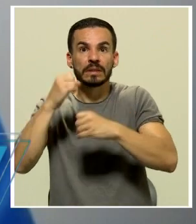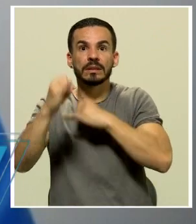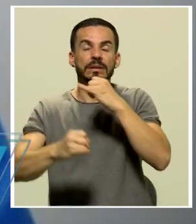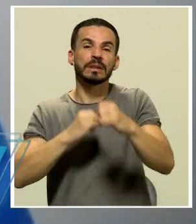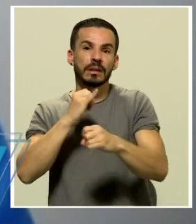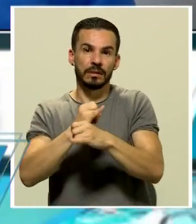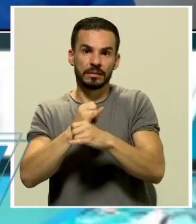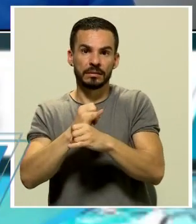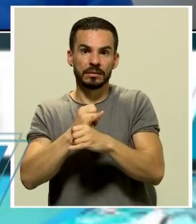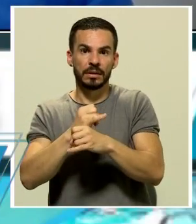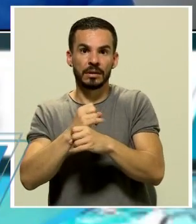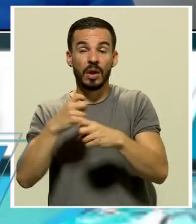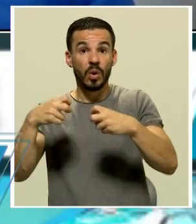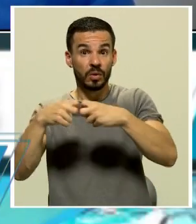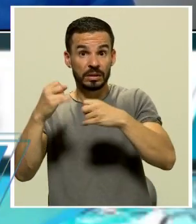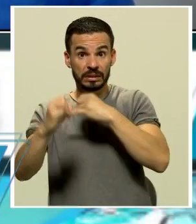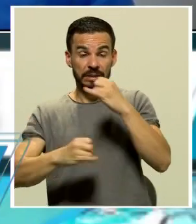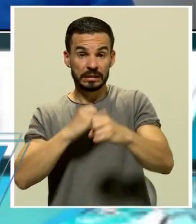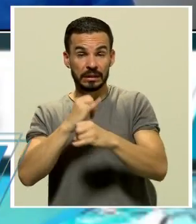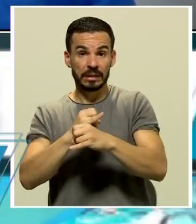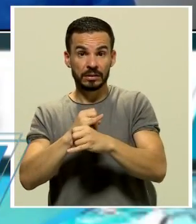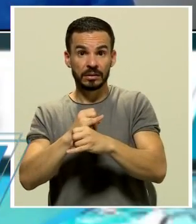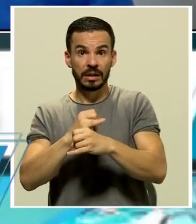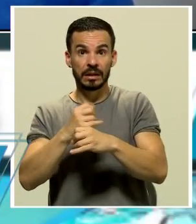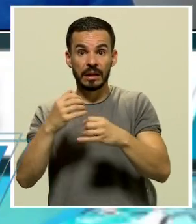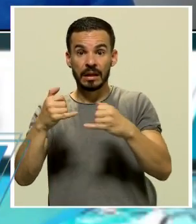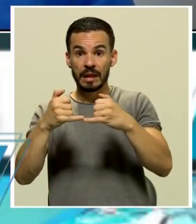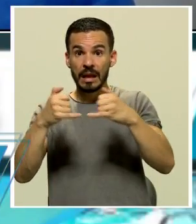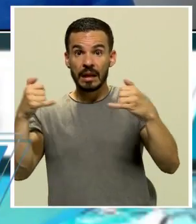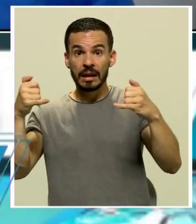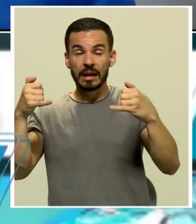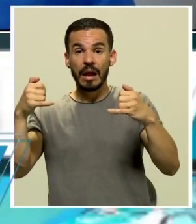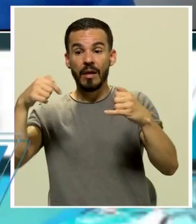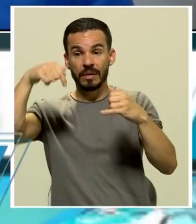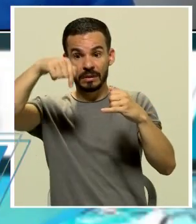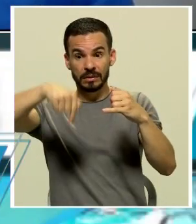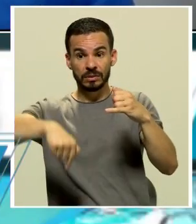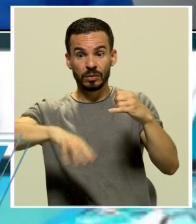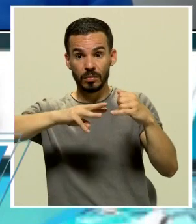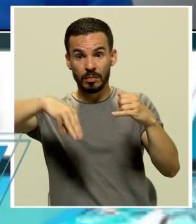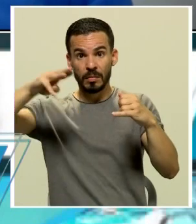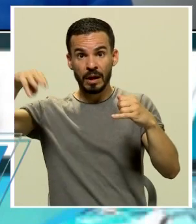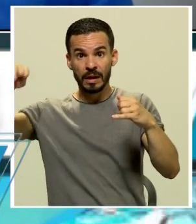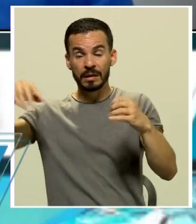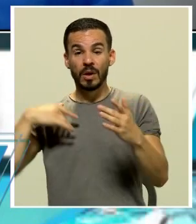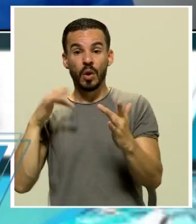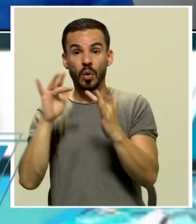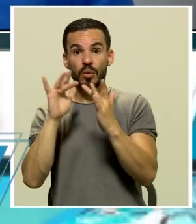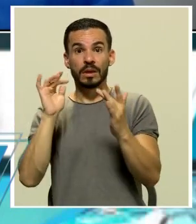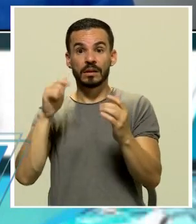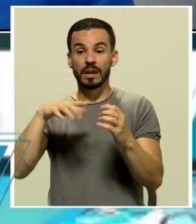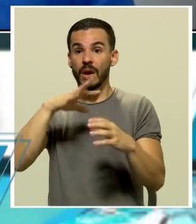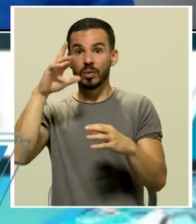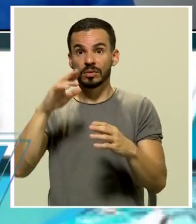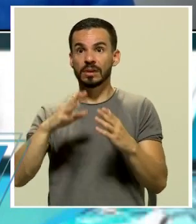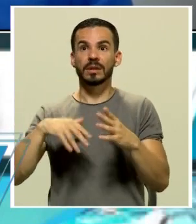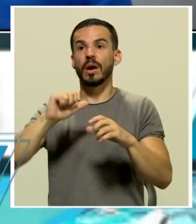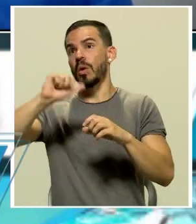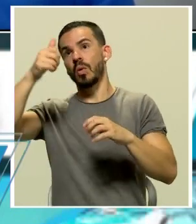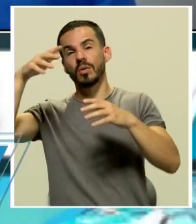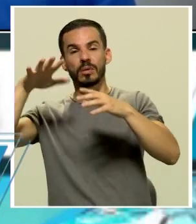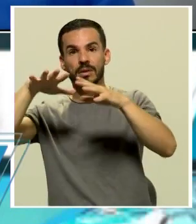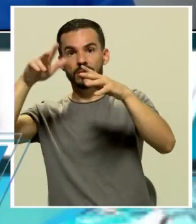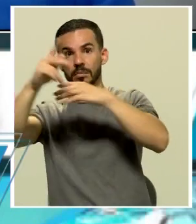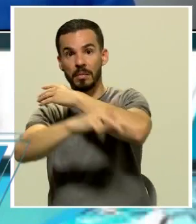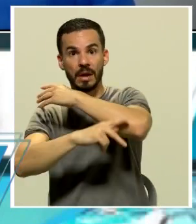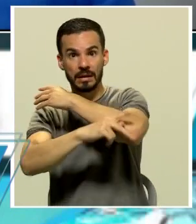internacional. La conexión internacional, que es el cable submarino, que nos conecta a Costa Rica con el resto del mundo, hace